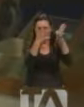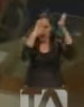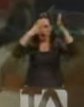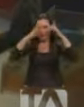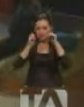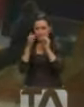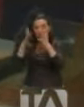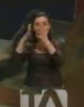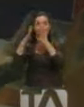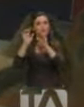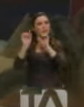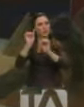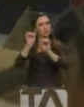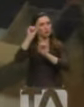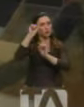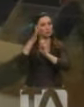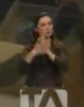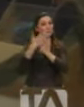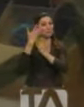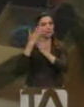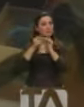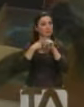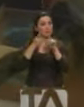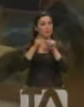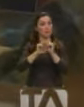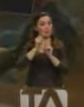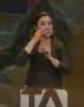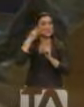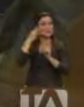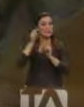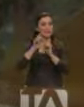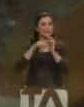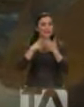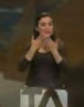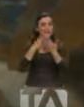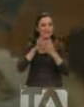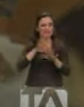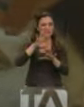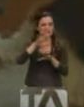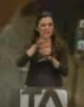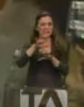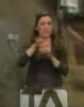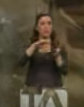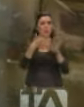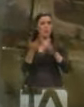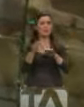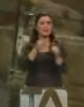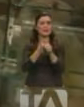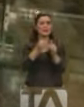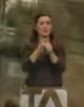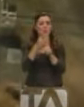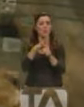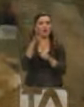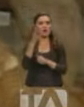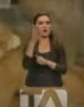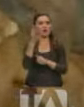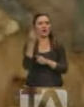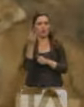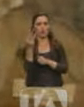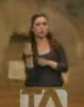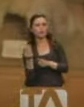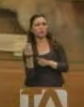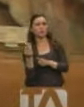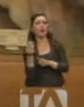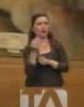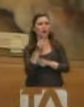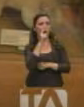con cierta facilidad. Mas no aún el tigrillo, que es una especie que está en peligro de extinción por la gran cacería que